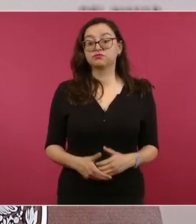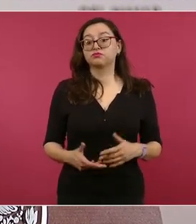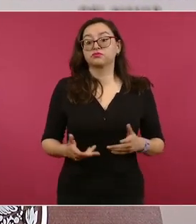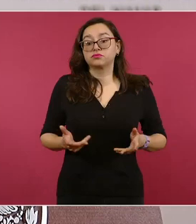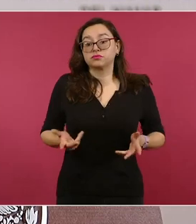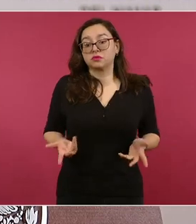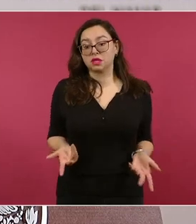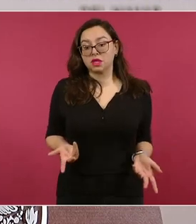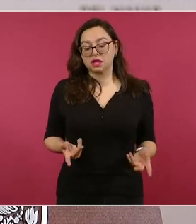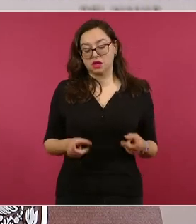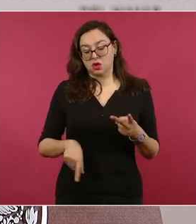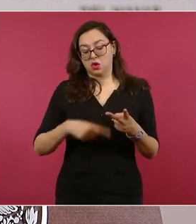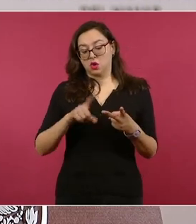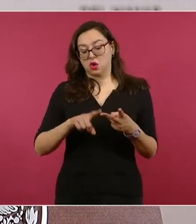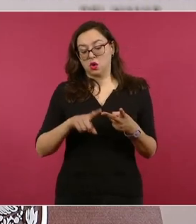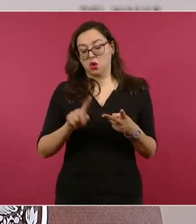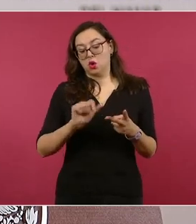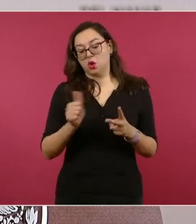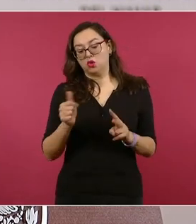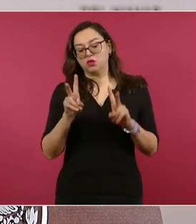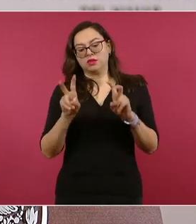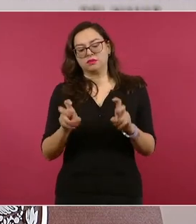estamos viviendo,